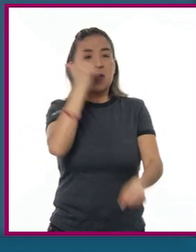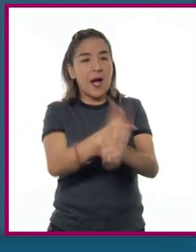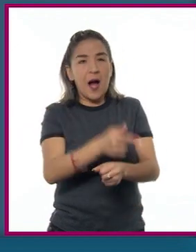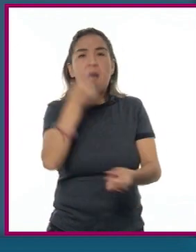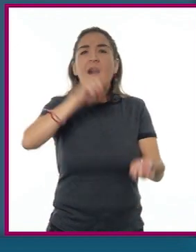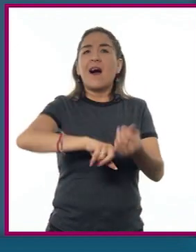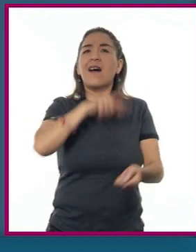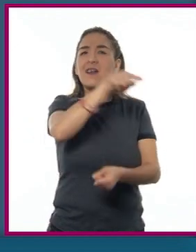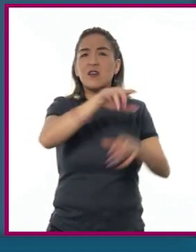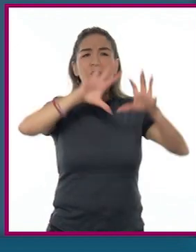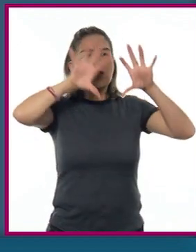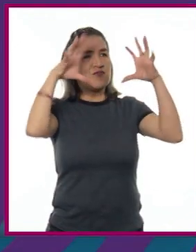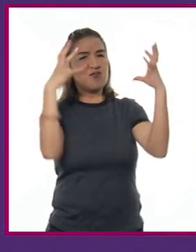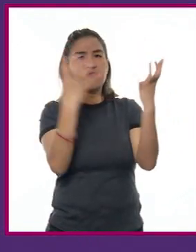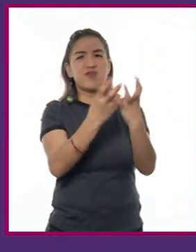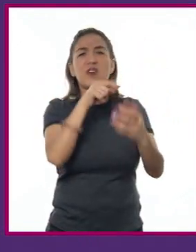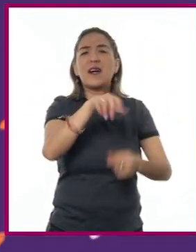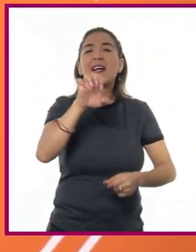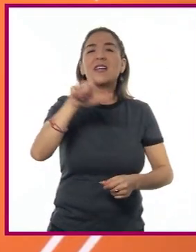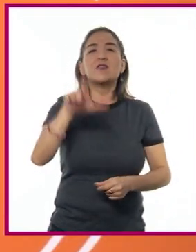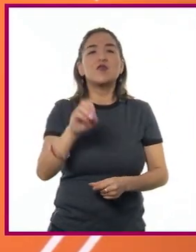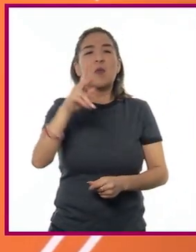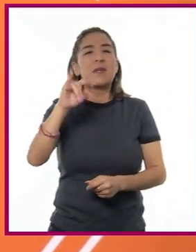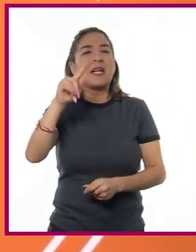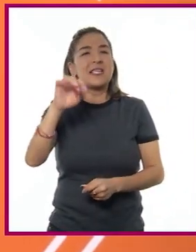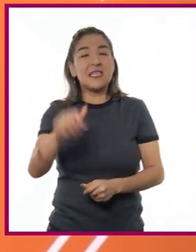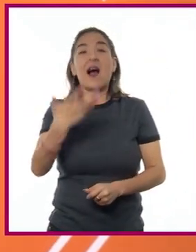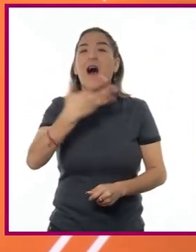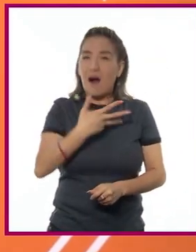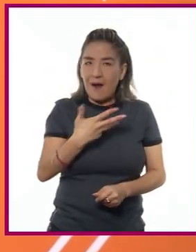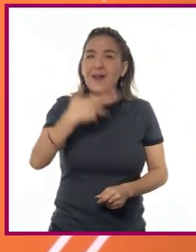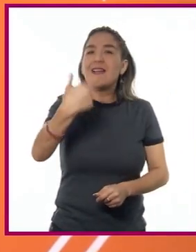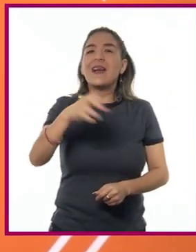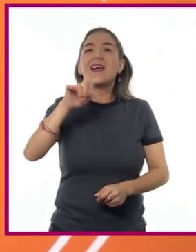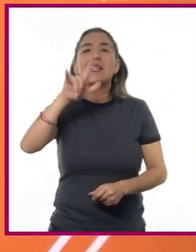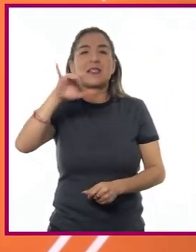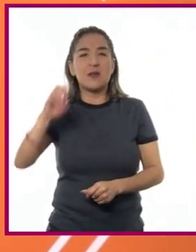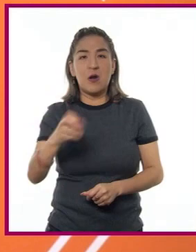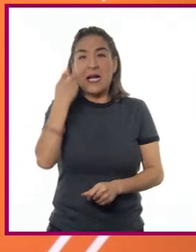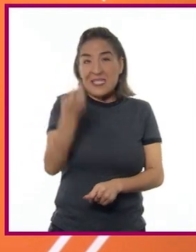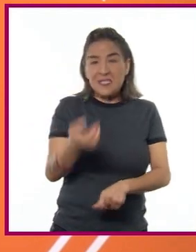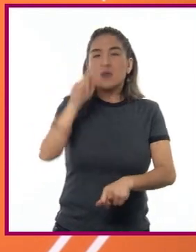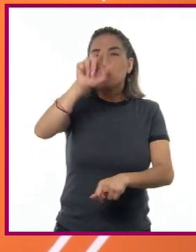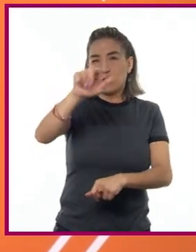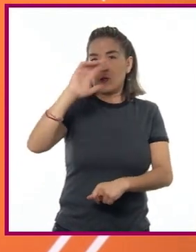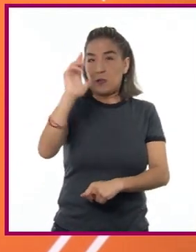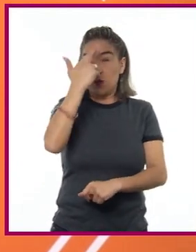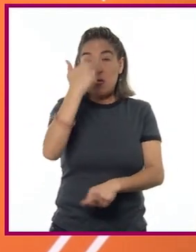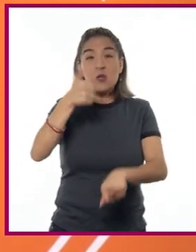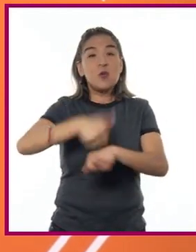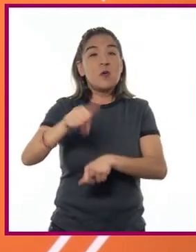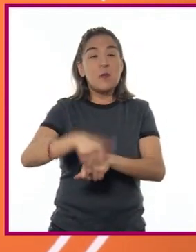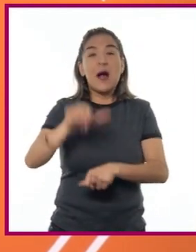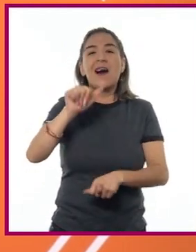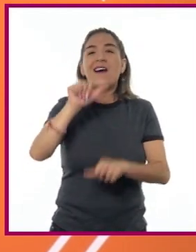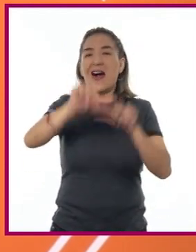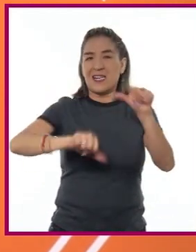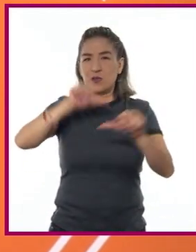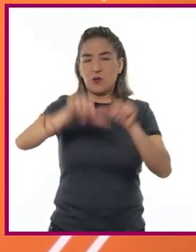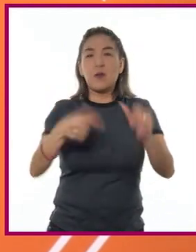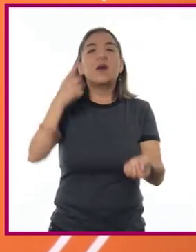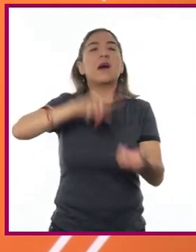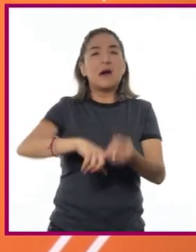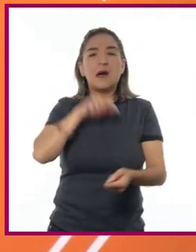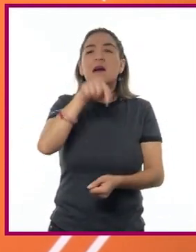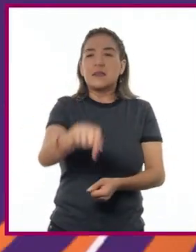la atmósfera de un exoplaneta. Recuerden que el número atómico indica el número de protones en el núcleo del átomo de